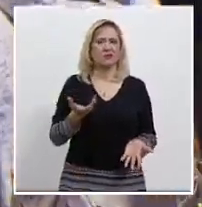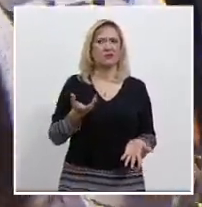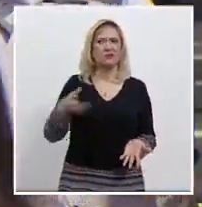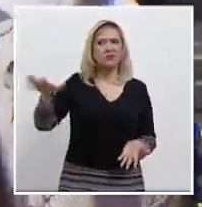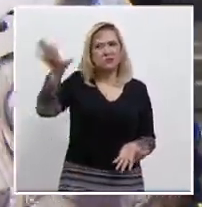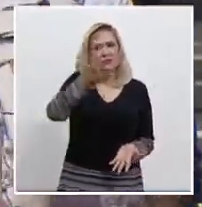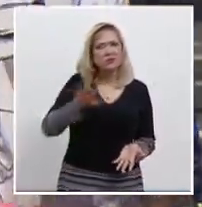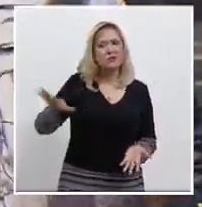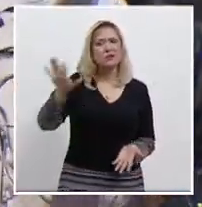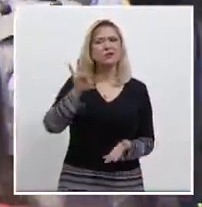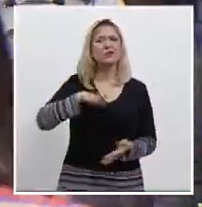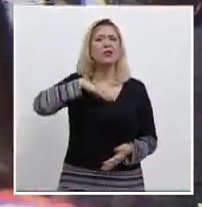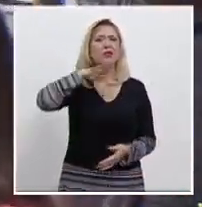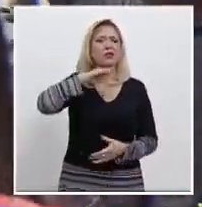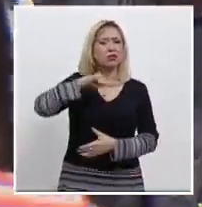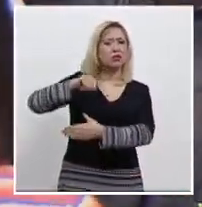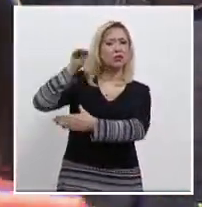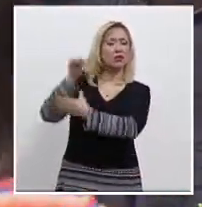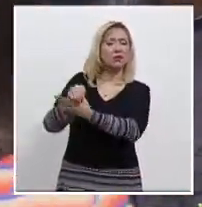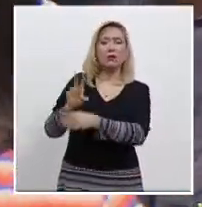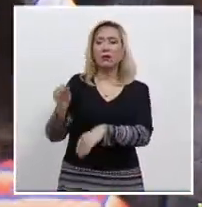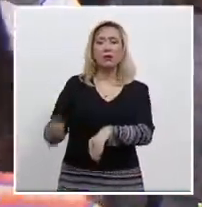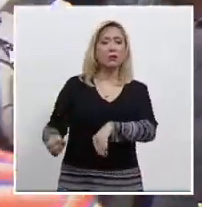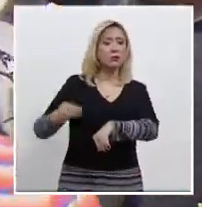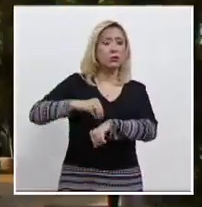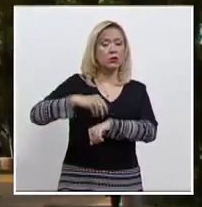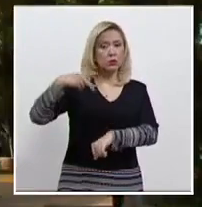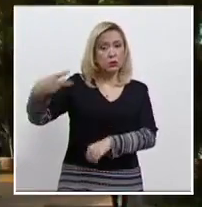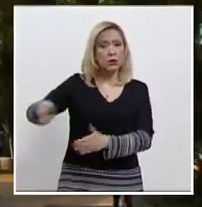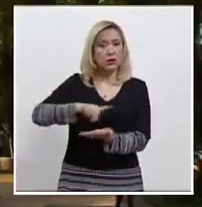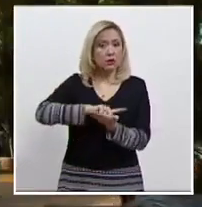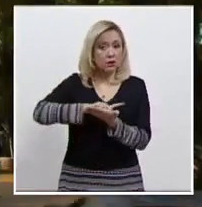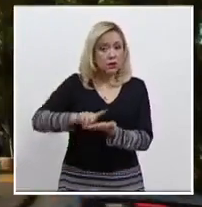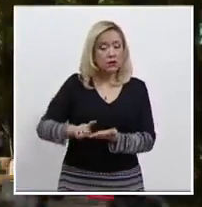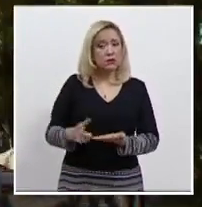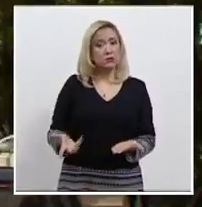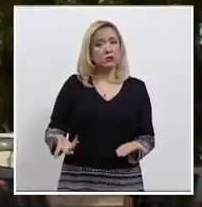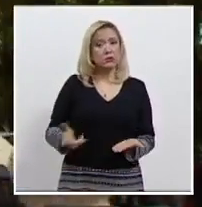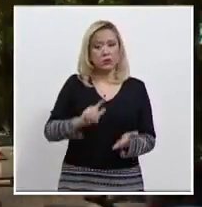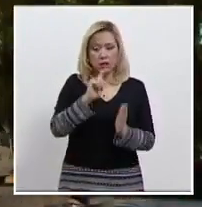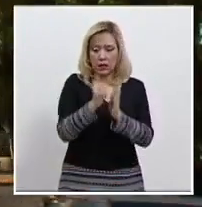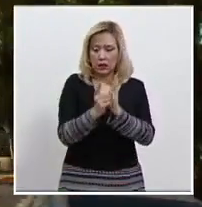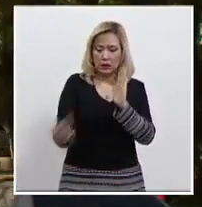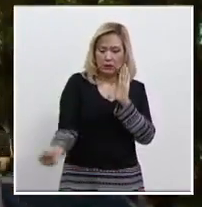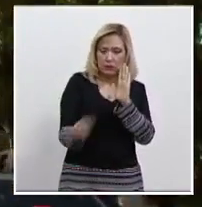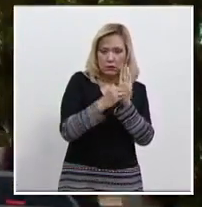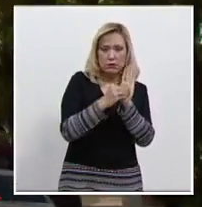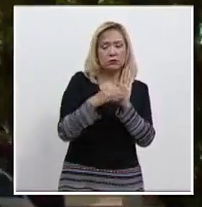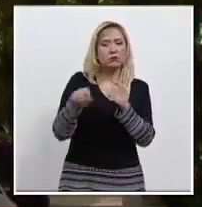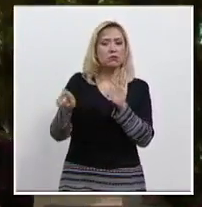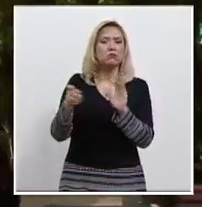local fueron omisos al no implementar acciones afirmativas para garantizar el ejercicio de su